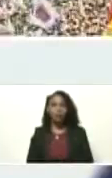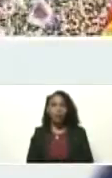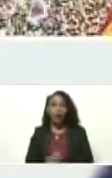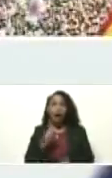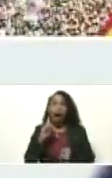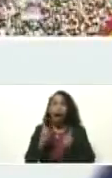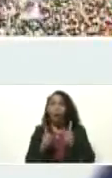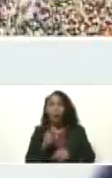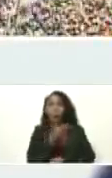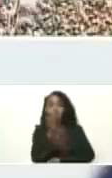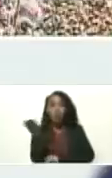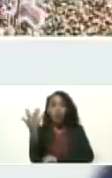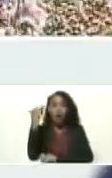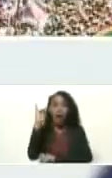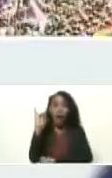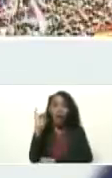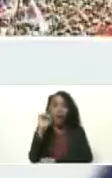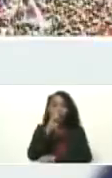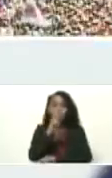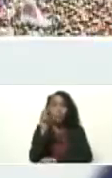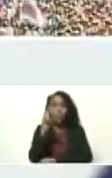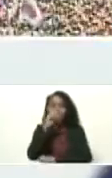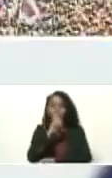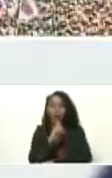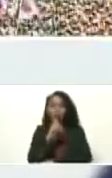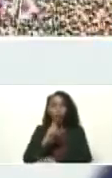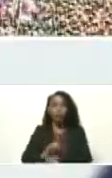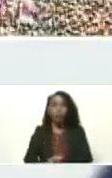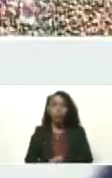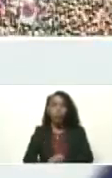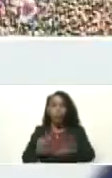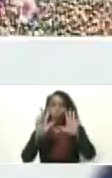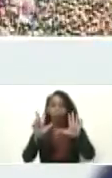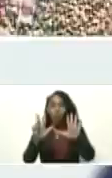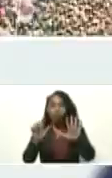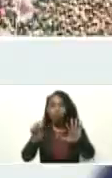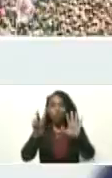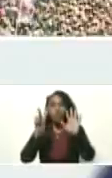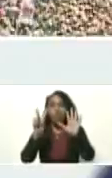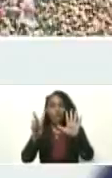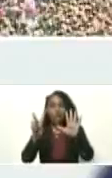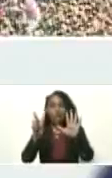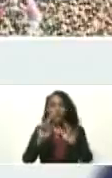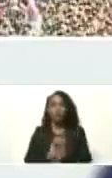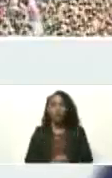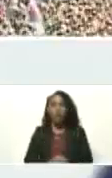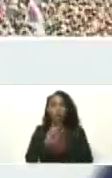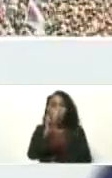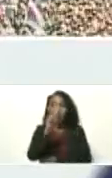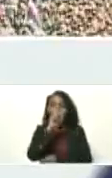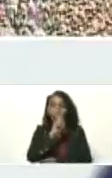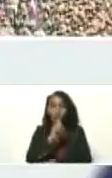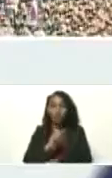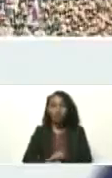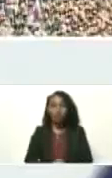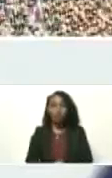¿Algunos de ustedes tenían más de 20 años? 8, 7, 2 años.